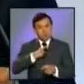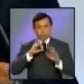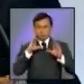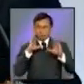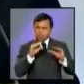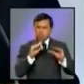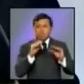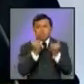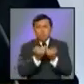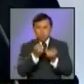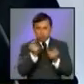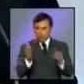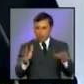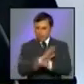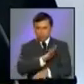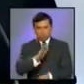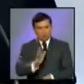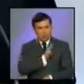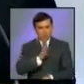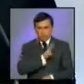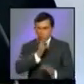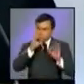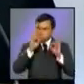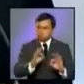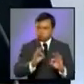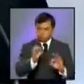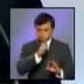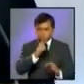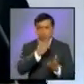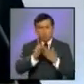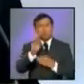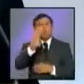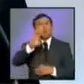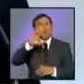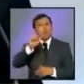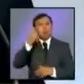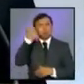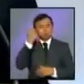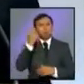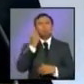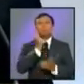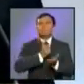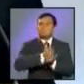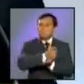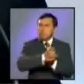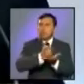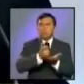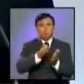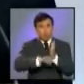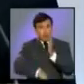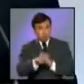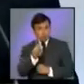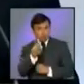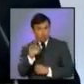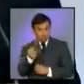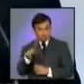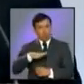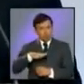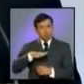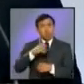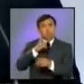Distrito Federal pero Oigan esa corrupción es pequeñita y no porque sea insignificante